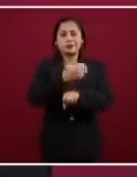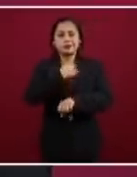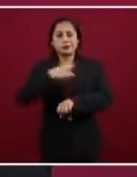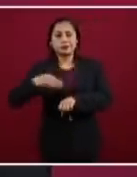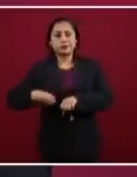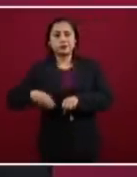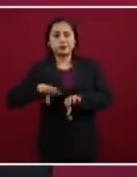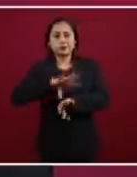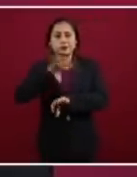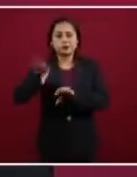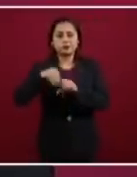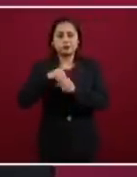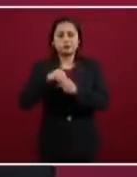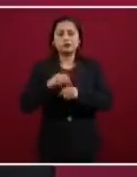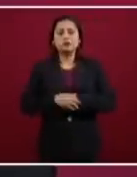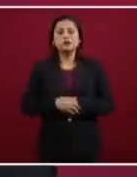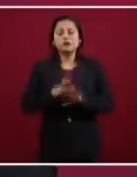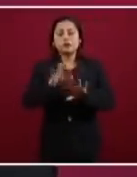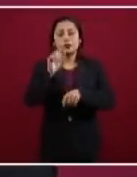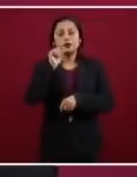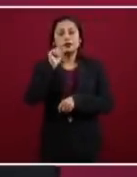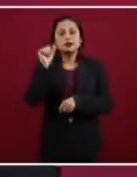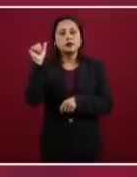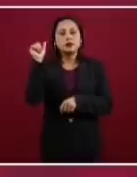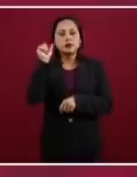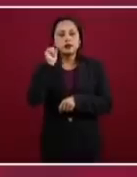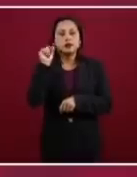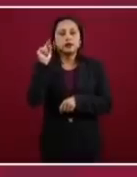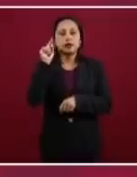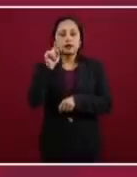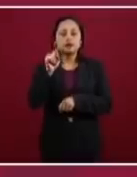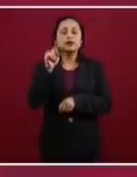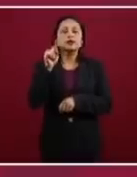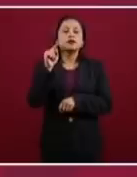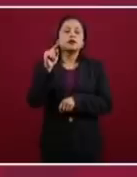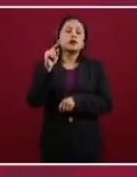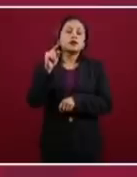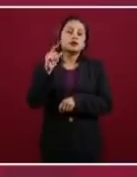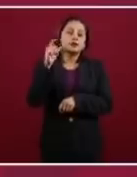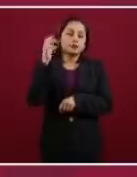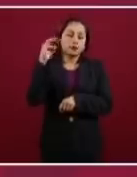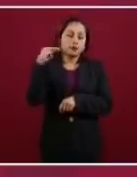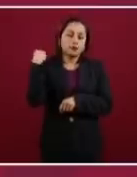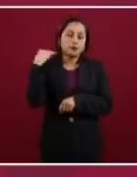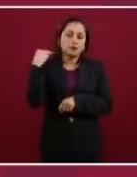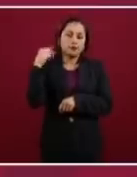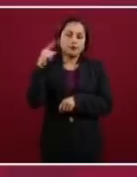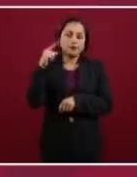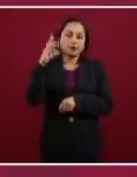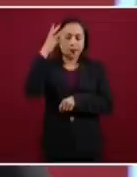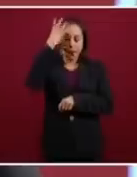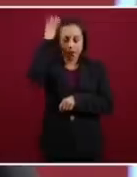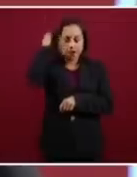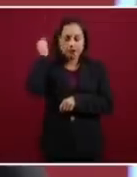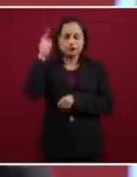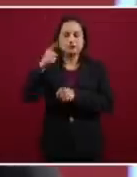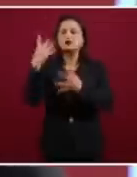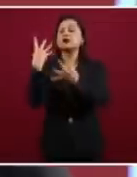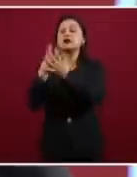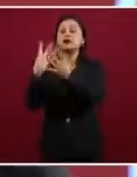por ejemplo un motín en una cárcel de morelos nos piden apoyo tenemos que